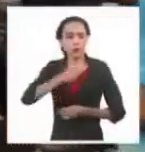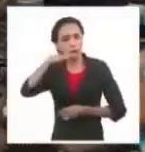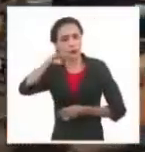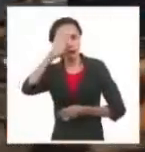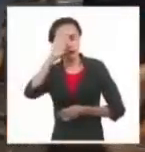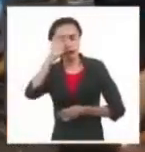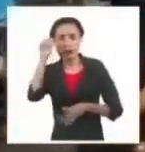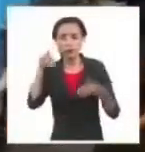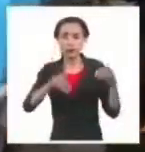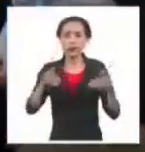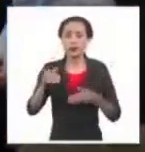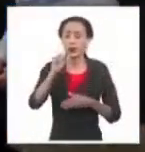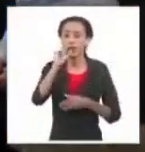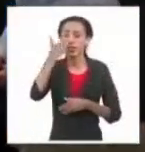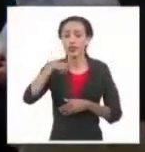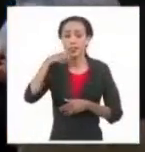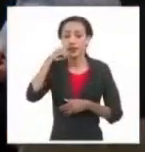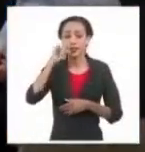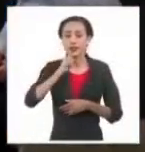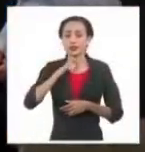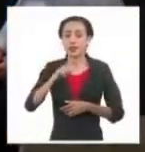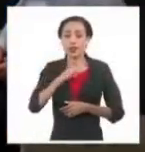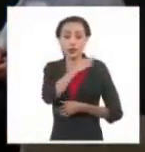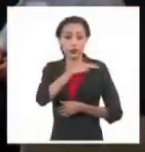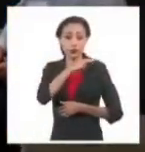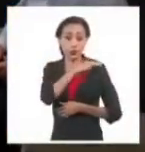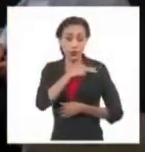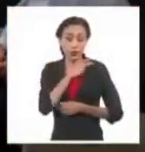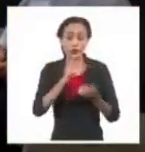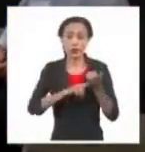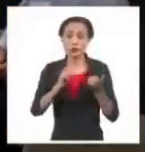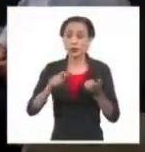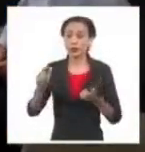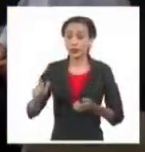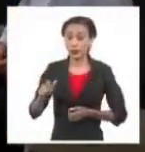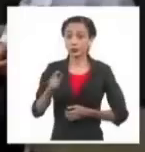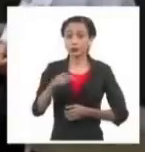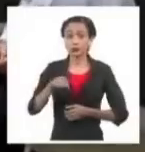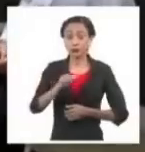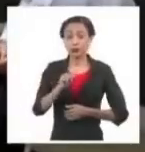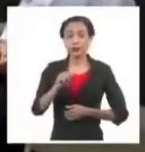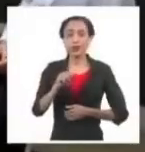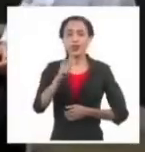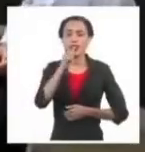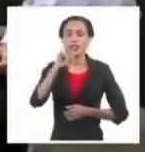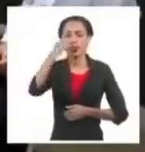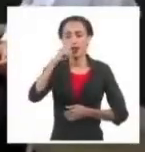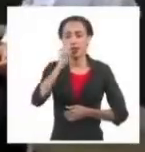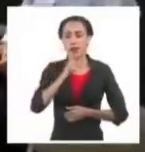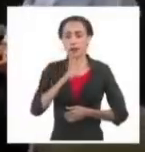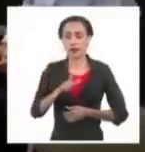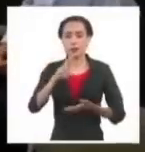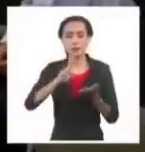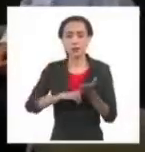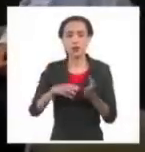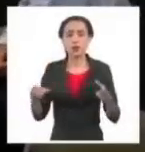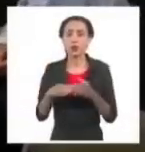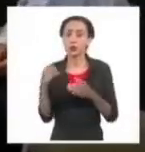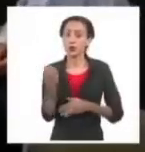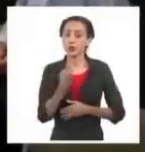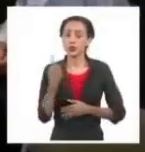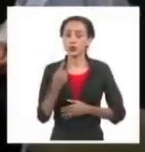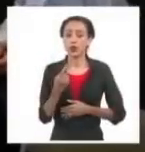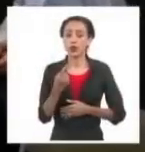con la presencia de daniel más funcionario del comité central del partido comunista de cuba y de dialectos o miembros del buró nacional de la unión de jóvenes